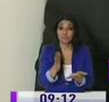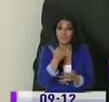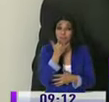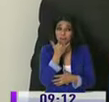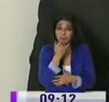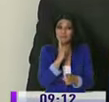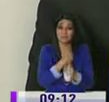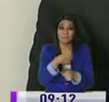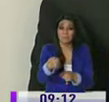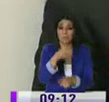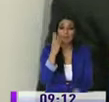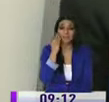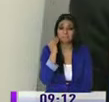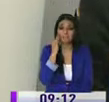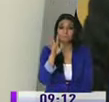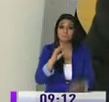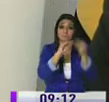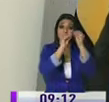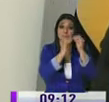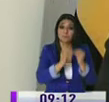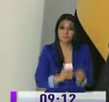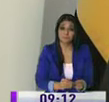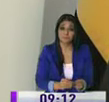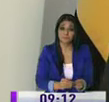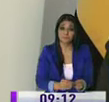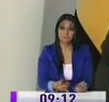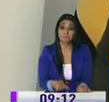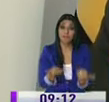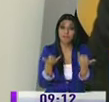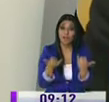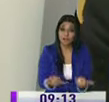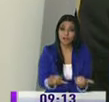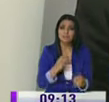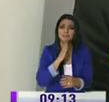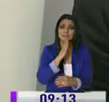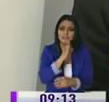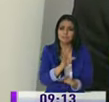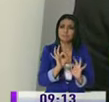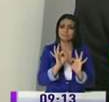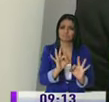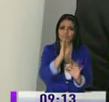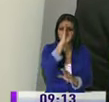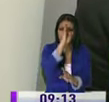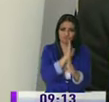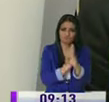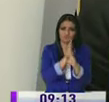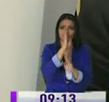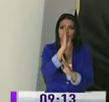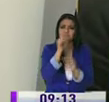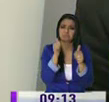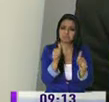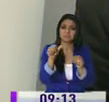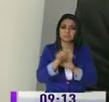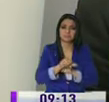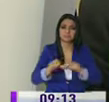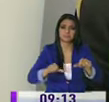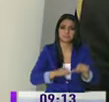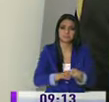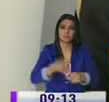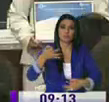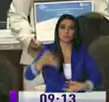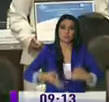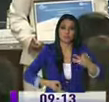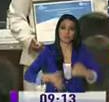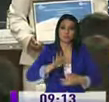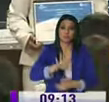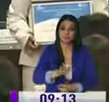justamente su formación actual va a garantizar que siempre tengan la mejor administración de justicia en sus manos